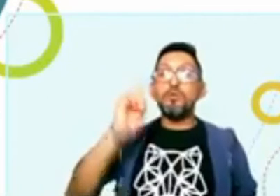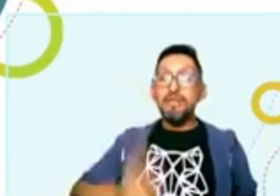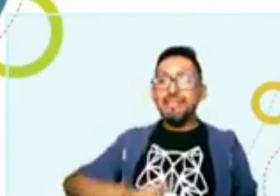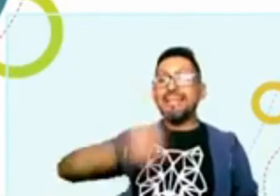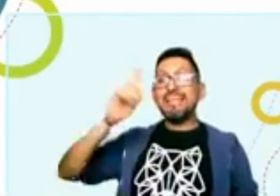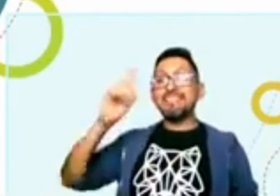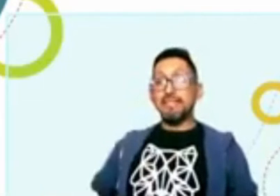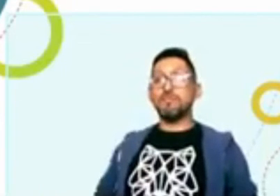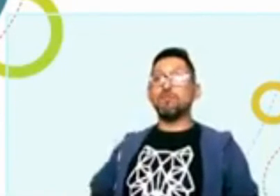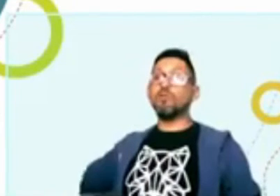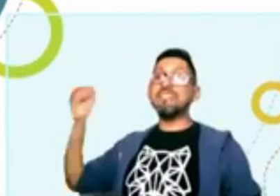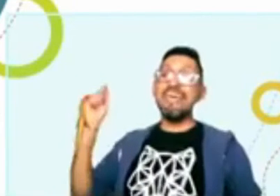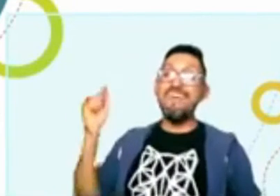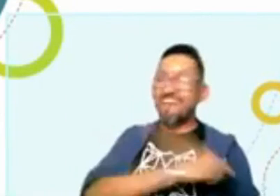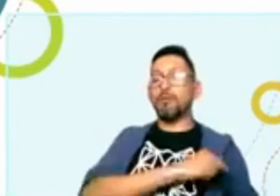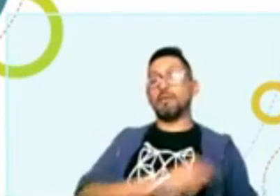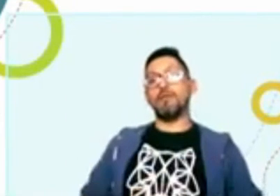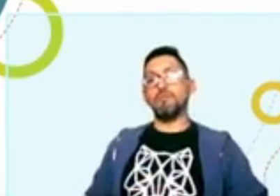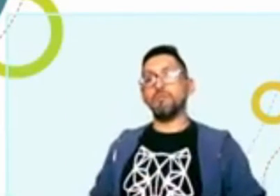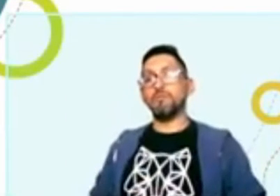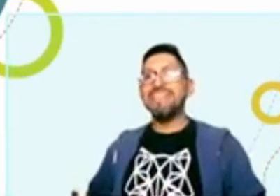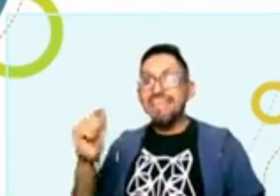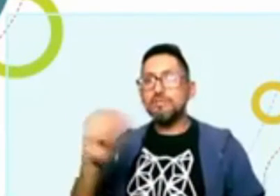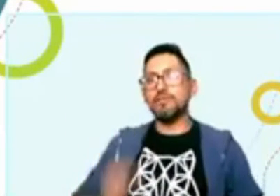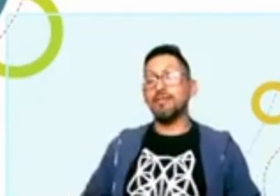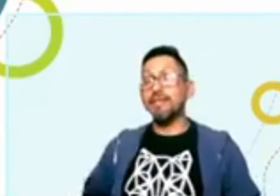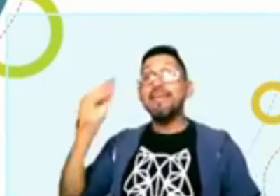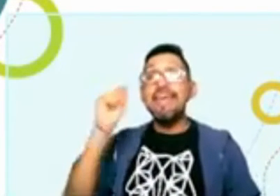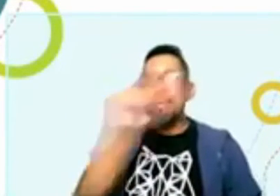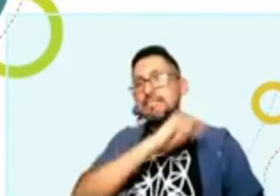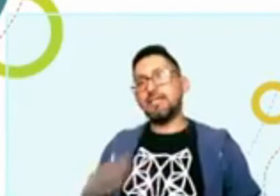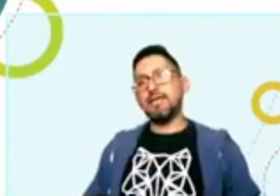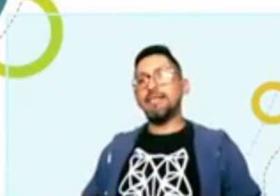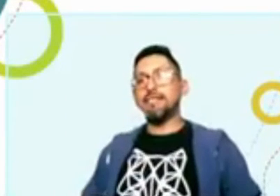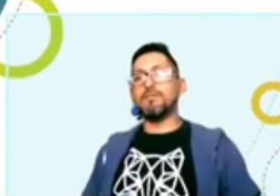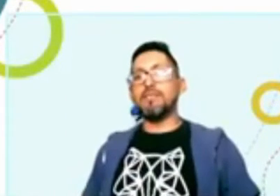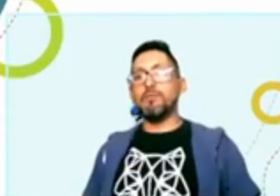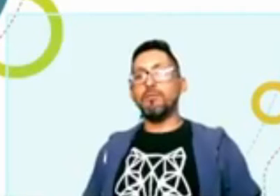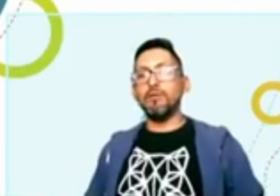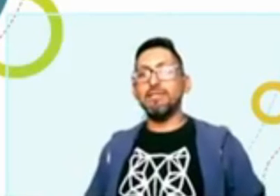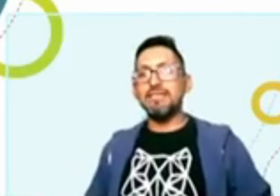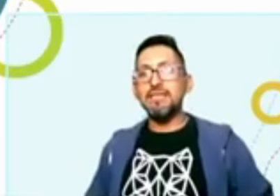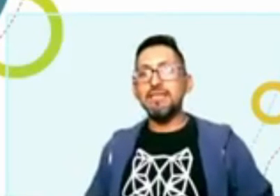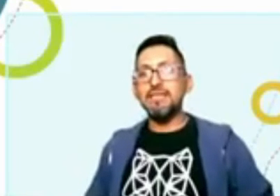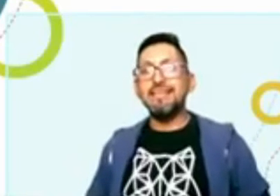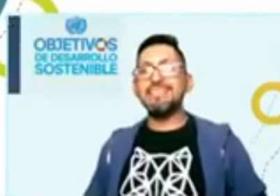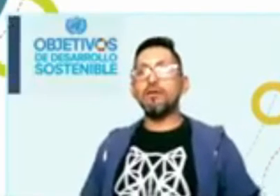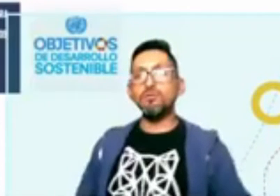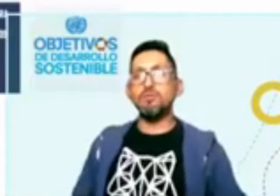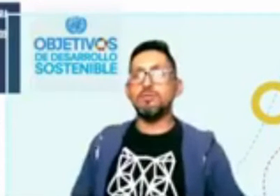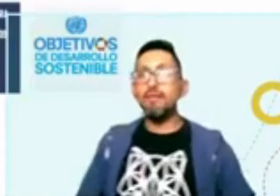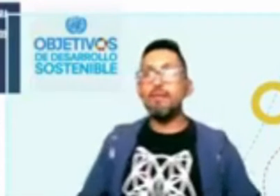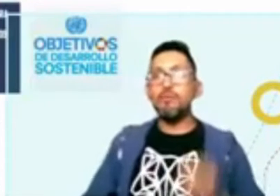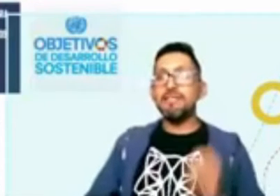podemos prometerle a las generaciones futuras que van a obtener lo mismo. De eso se trata. Esta idea es la que nos está moviendo ahorita. Se llama